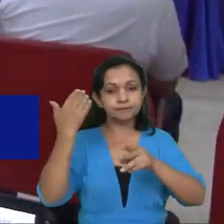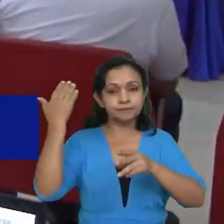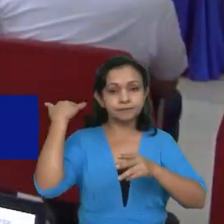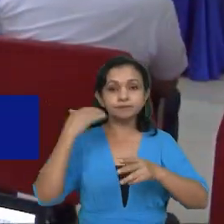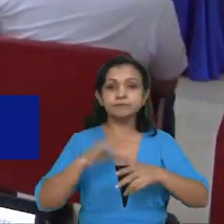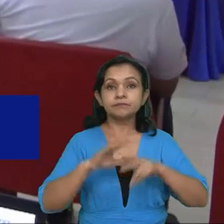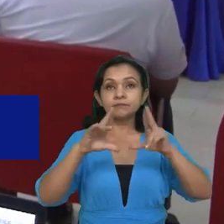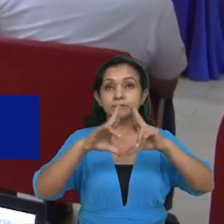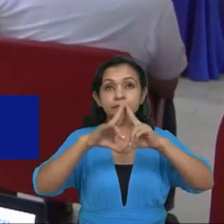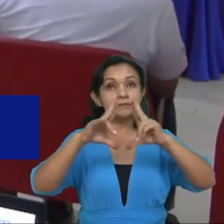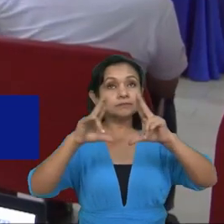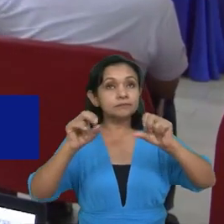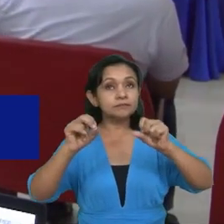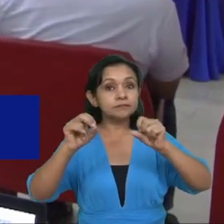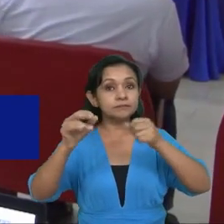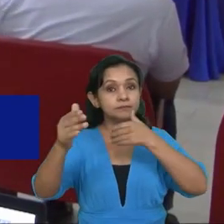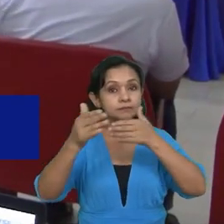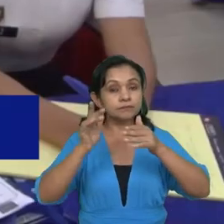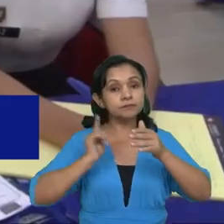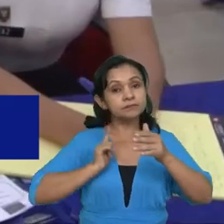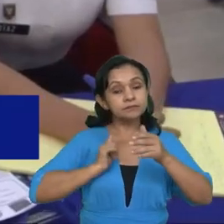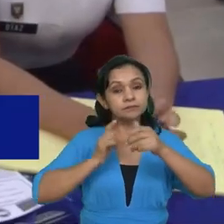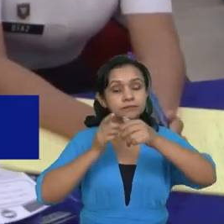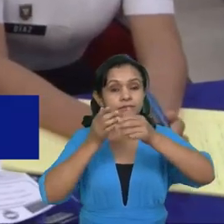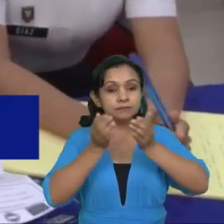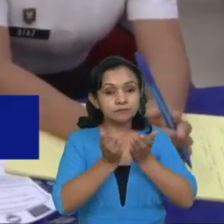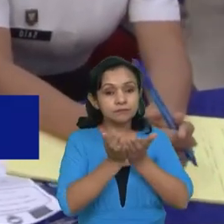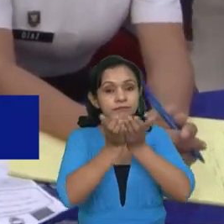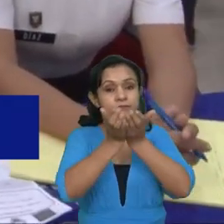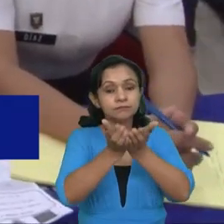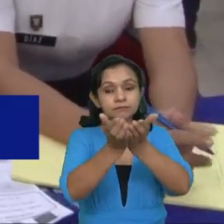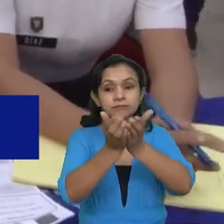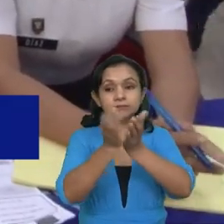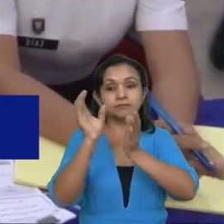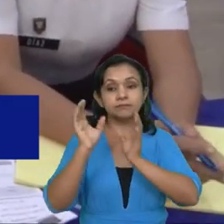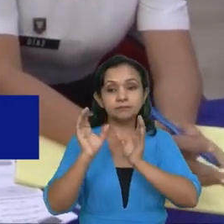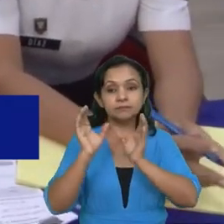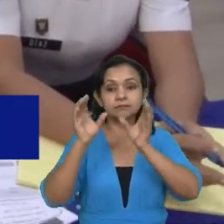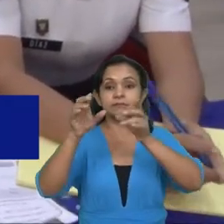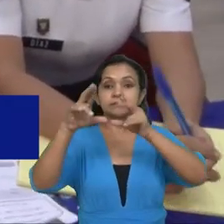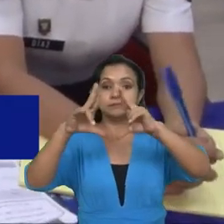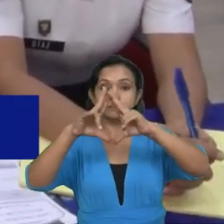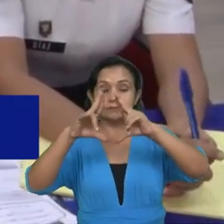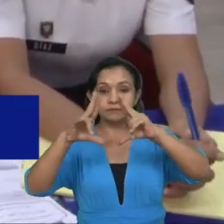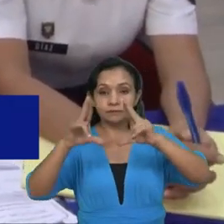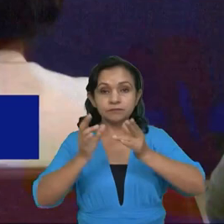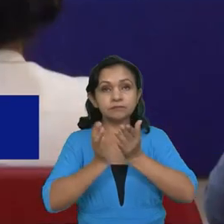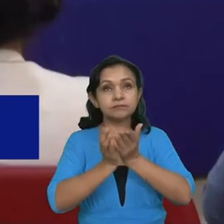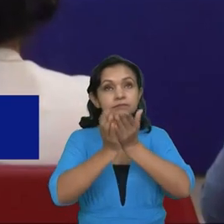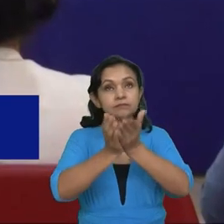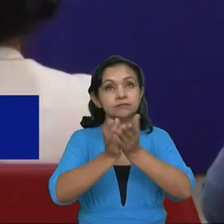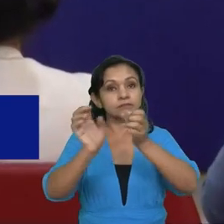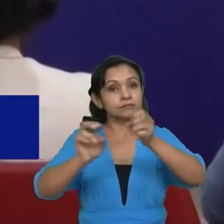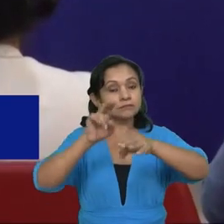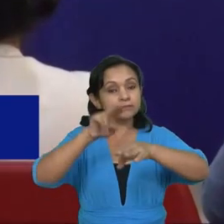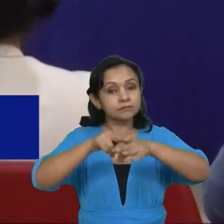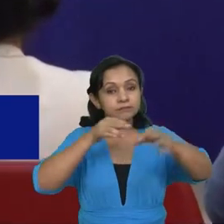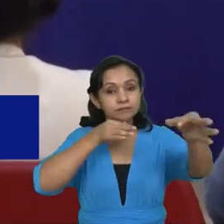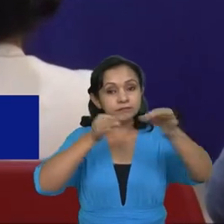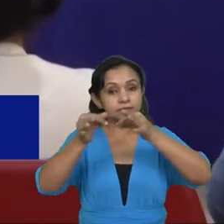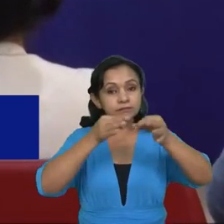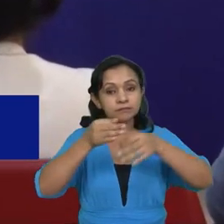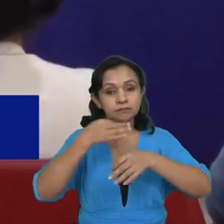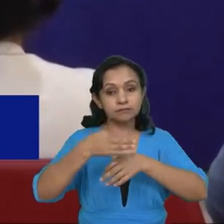nicaragua más cerca de contar con un puerto en el caribe nicaragüense empresa portuaria nacional informa que en los